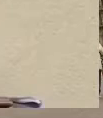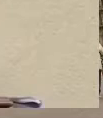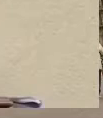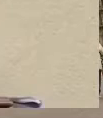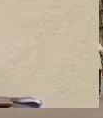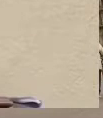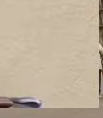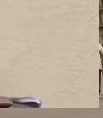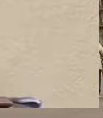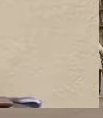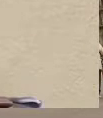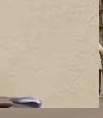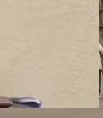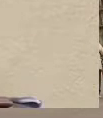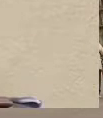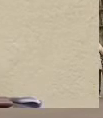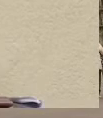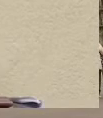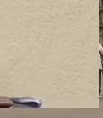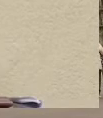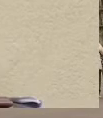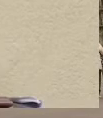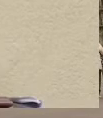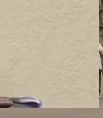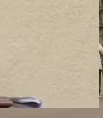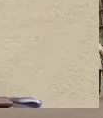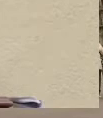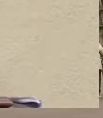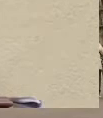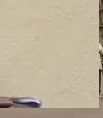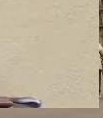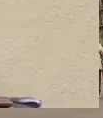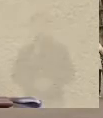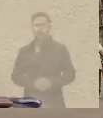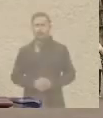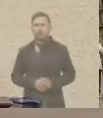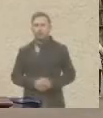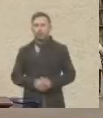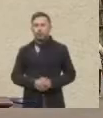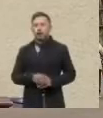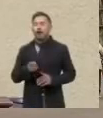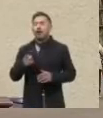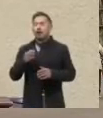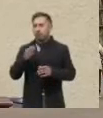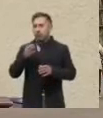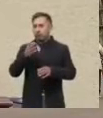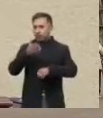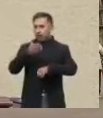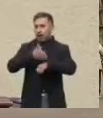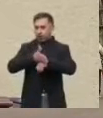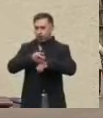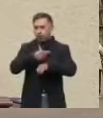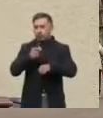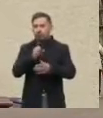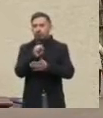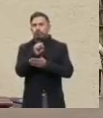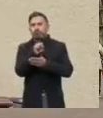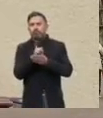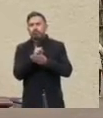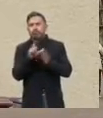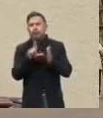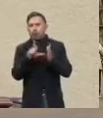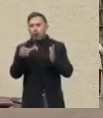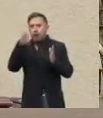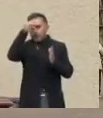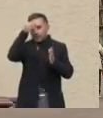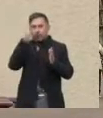partido que debían imponerse por conductas anteriores sanciones que tuvieran un carácter inhibitorio, sanciones en ese sentido